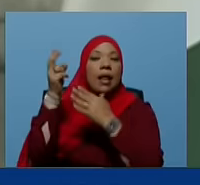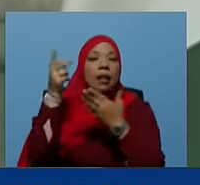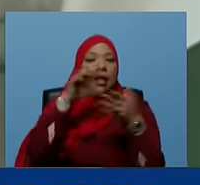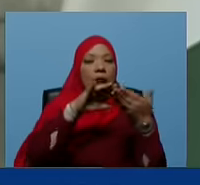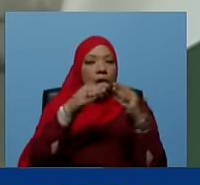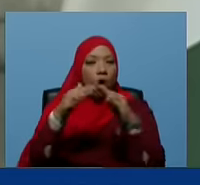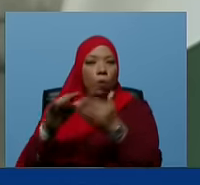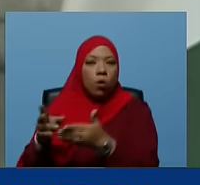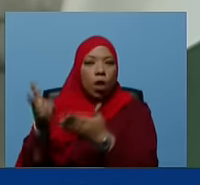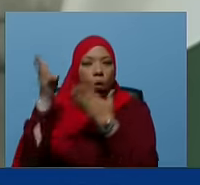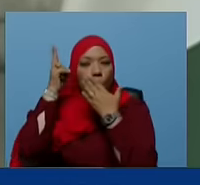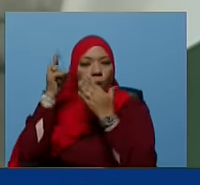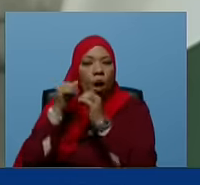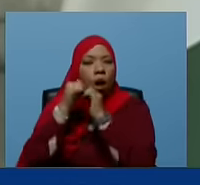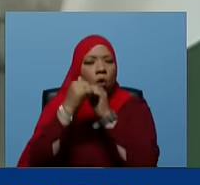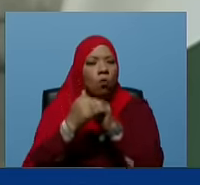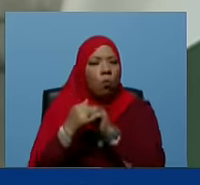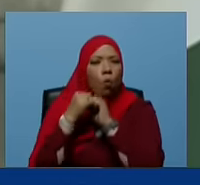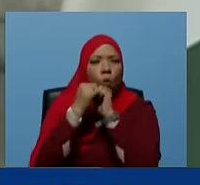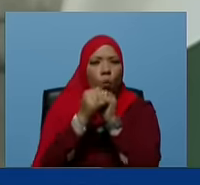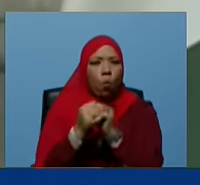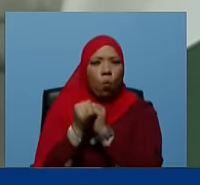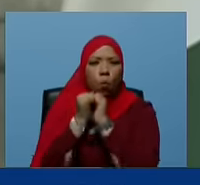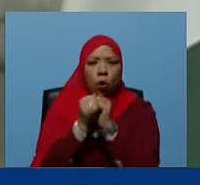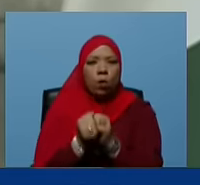y oró frente a la tumba del